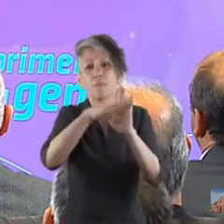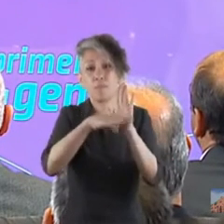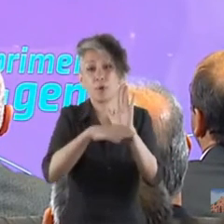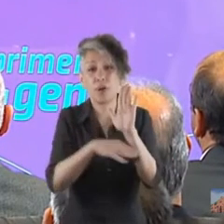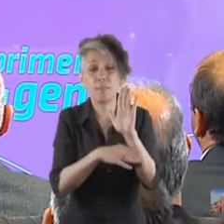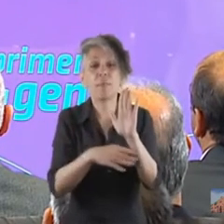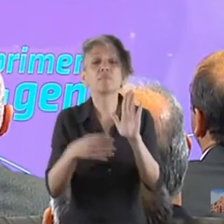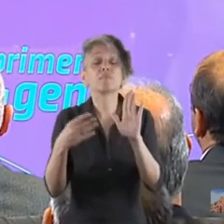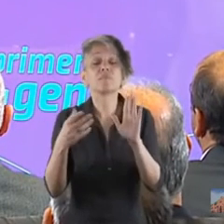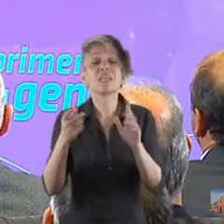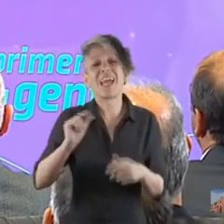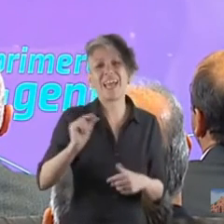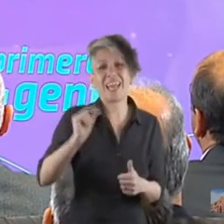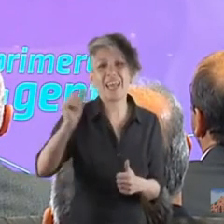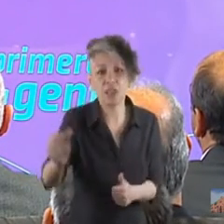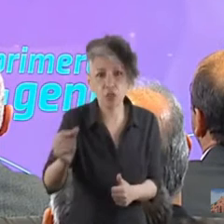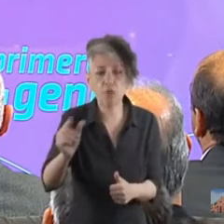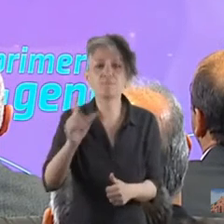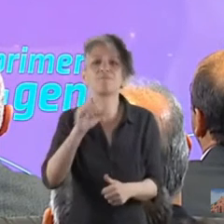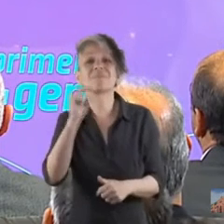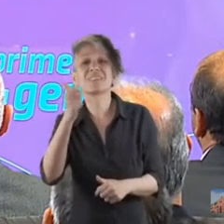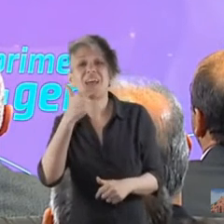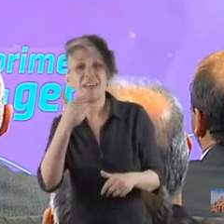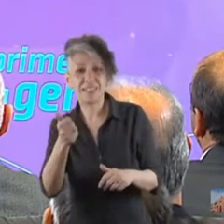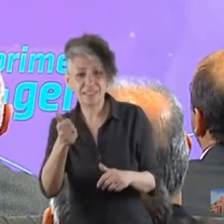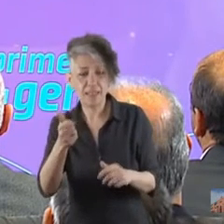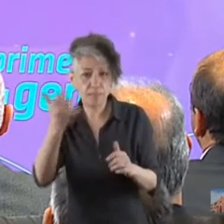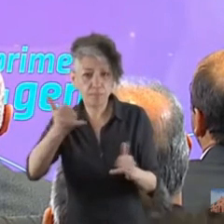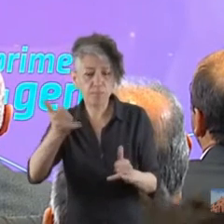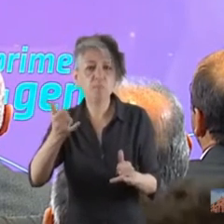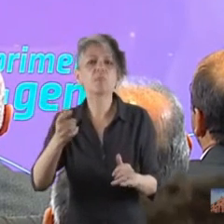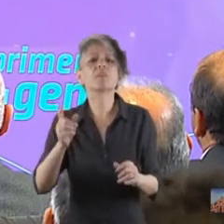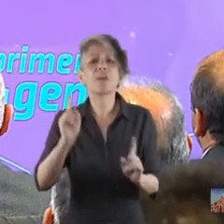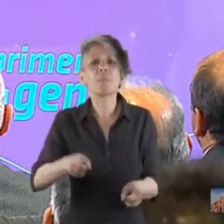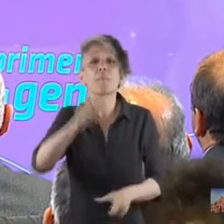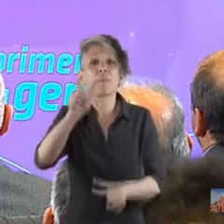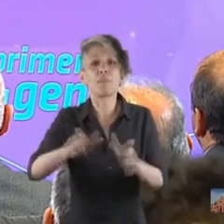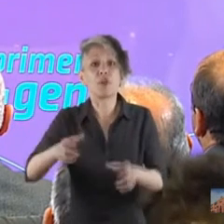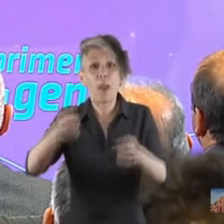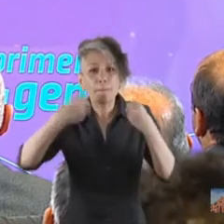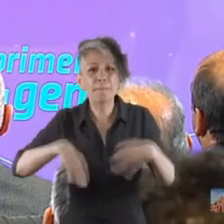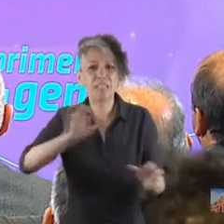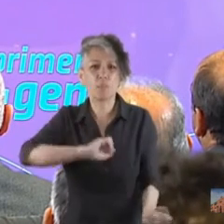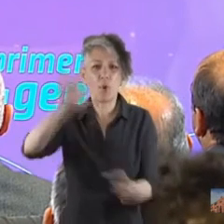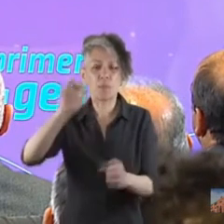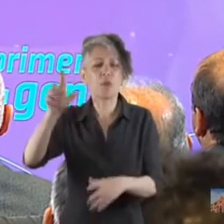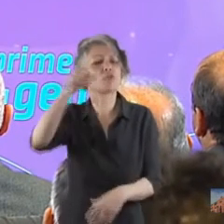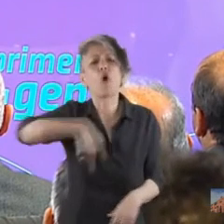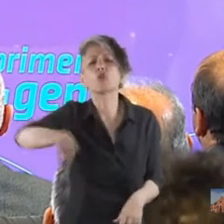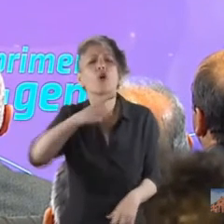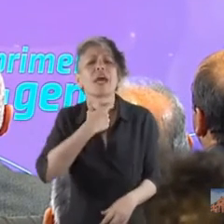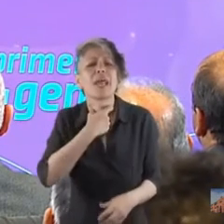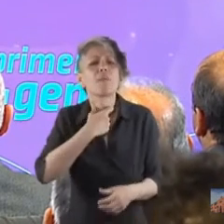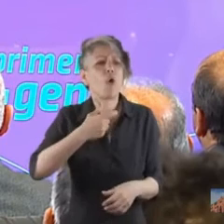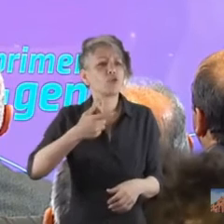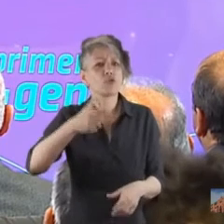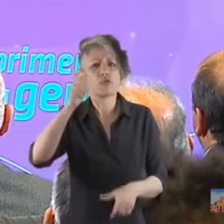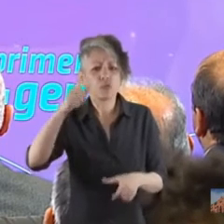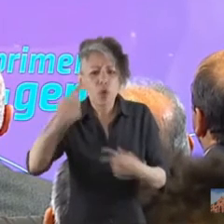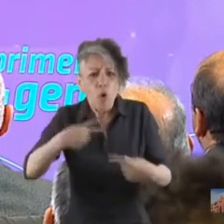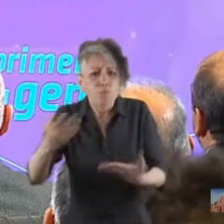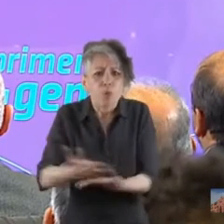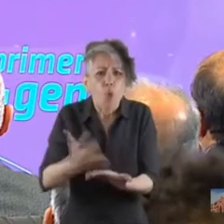promocionales y un esquema de garantías para primeros exportadores queremos vender más trabajo argentino al mundo